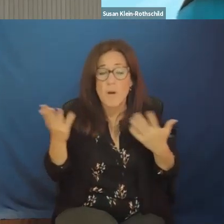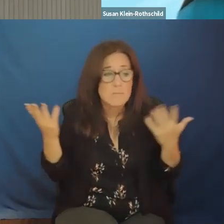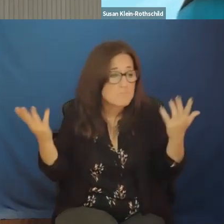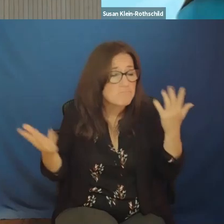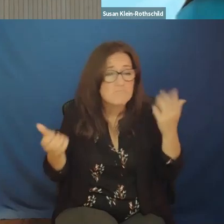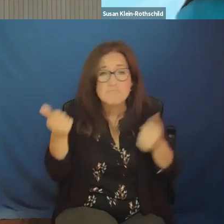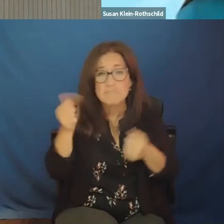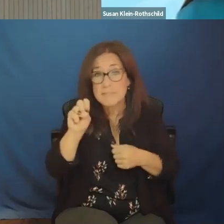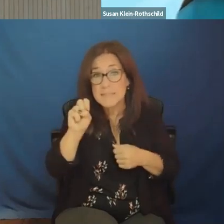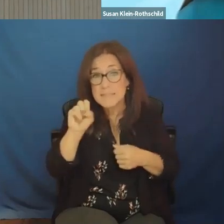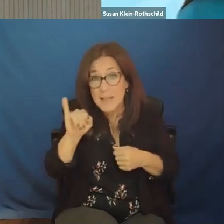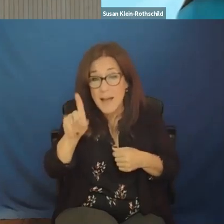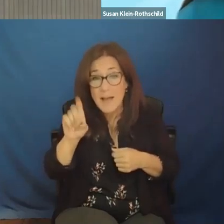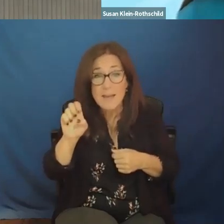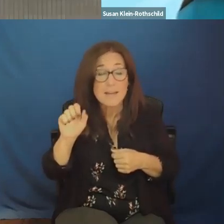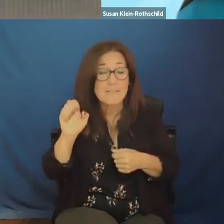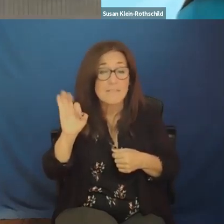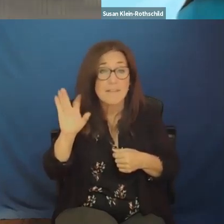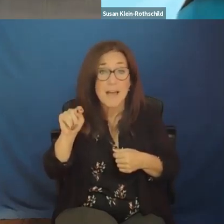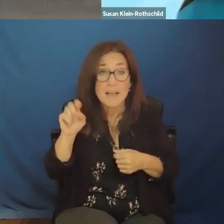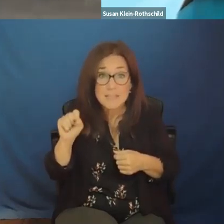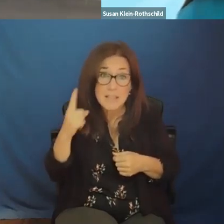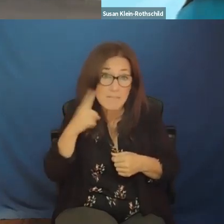tienen algún efecto secundario